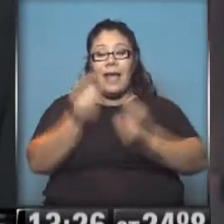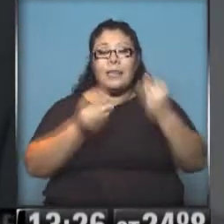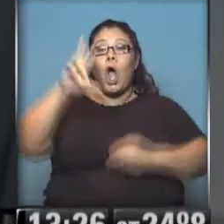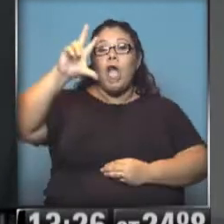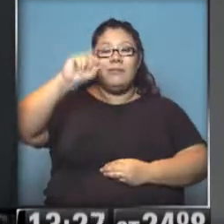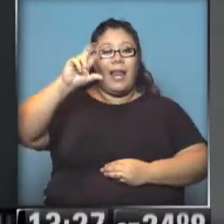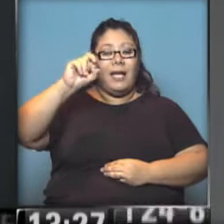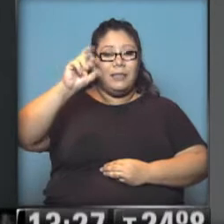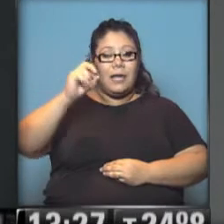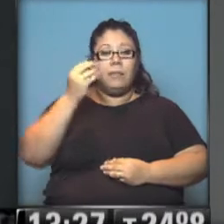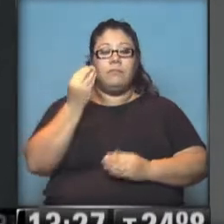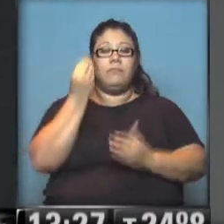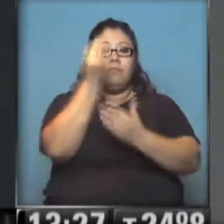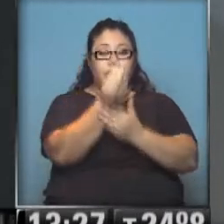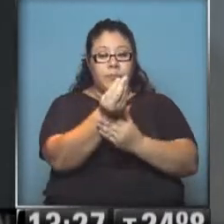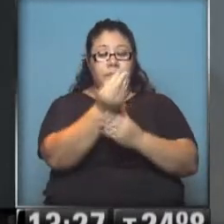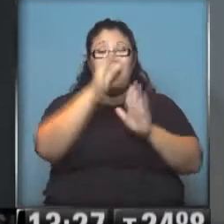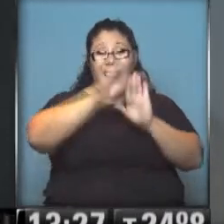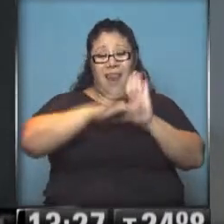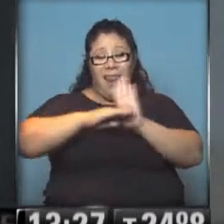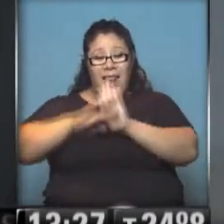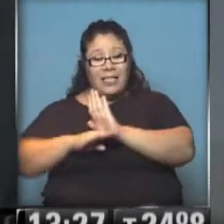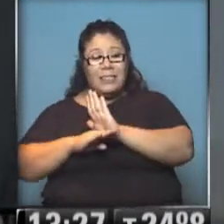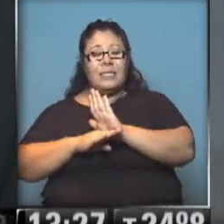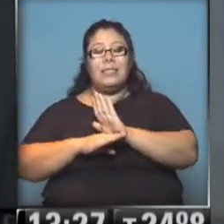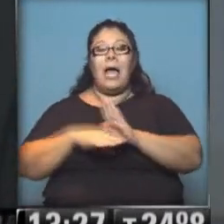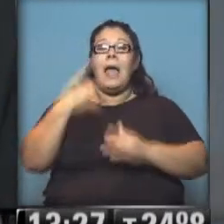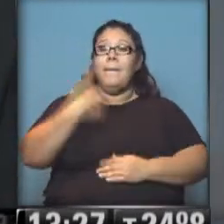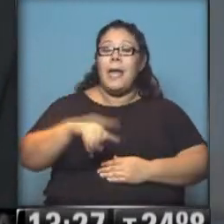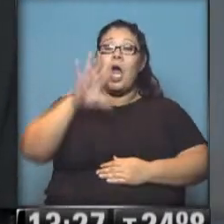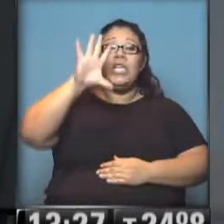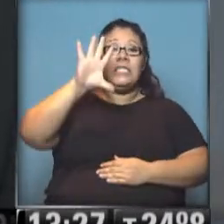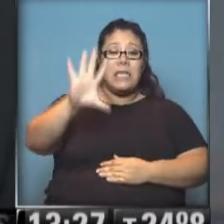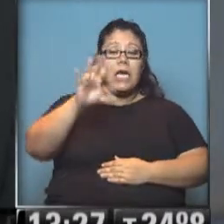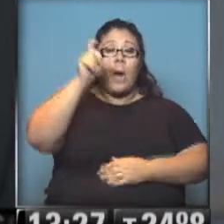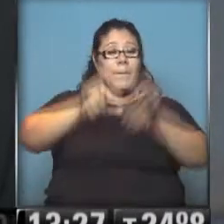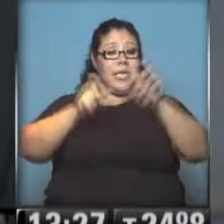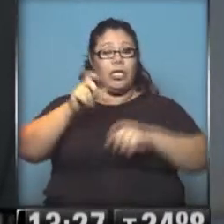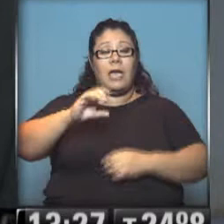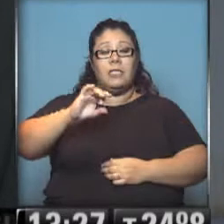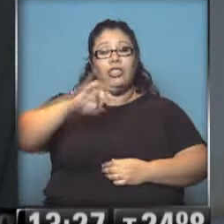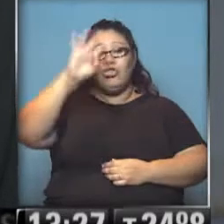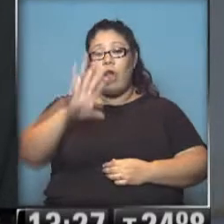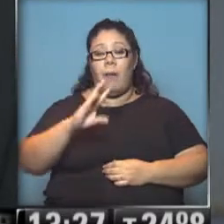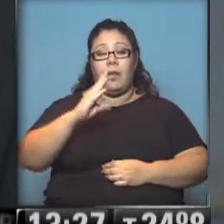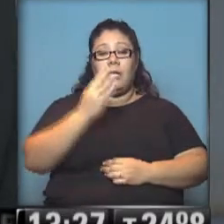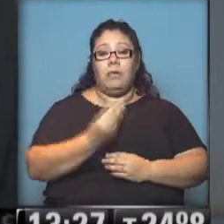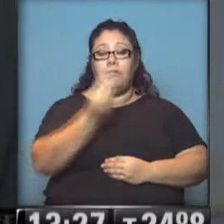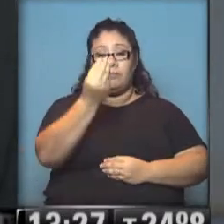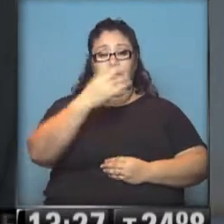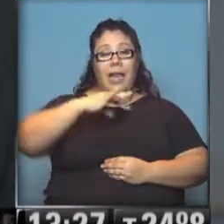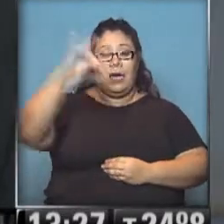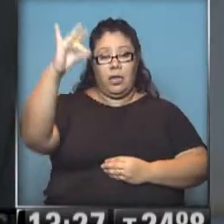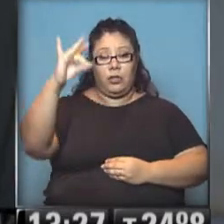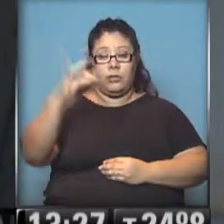superar el piso del 1,5% de los votos necesarios para acceder a las elecciones generales. Se destaca la buena elección